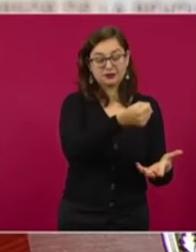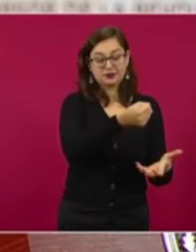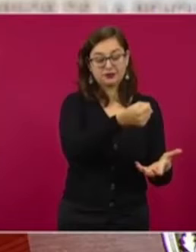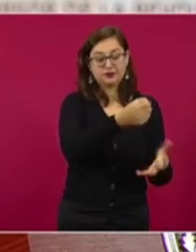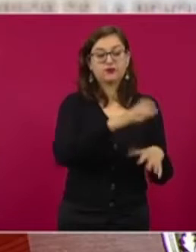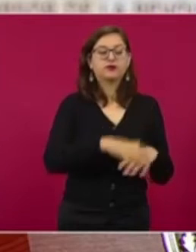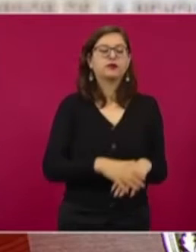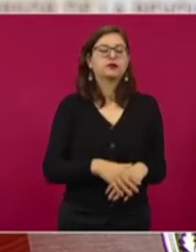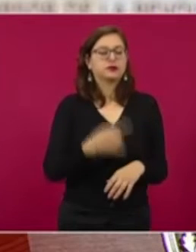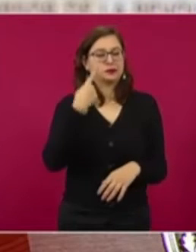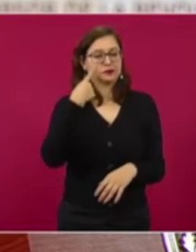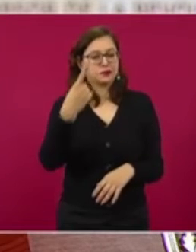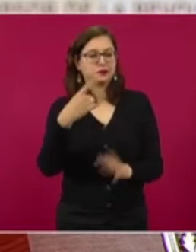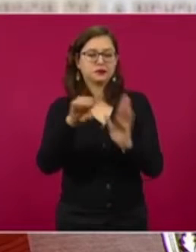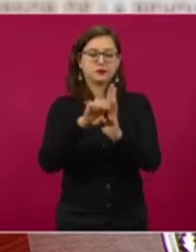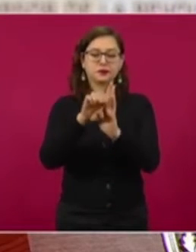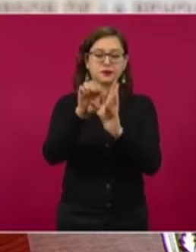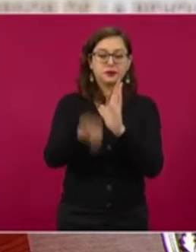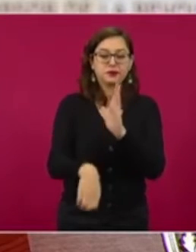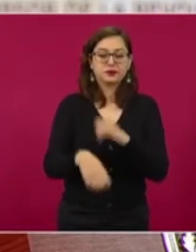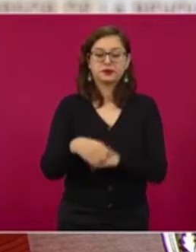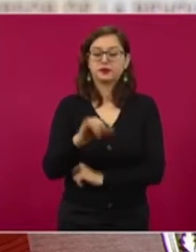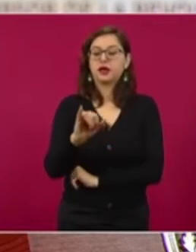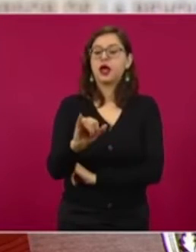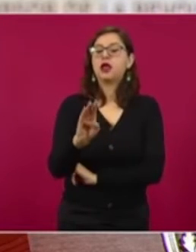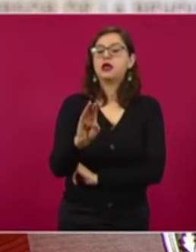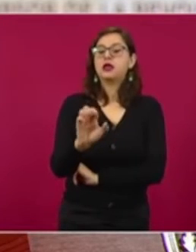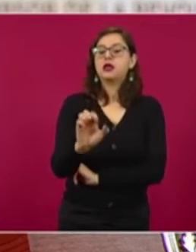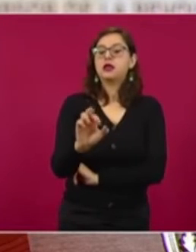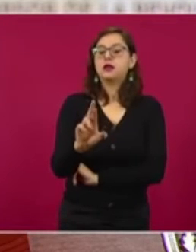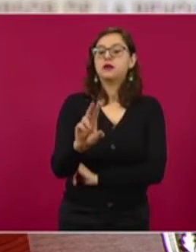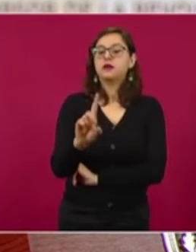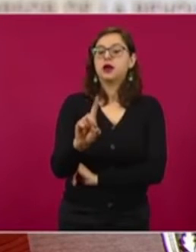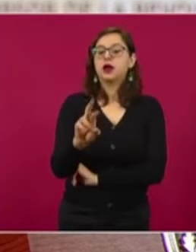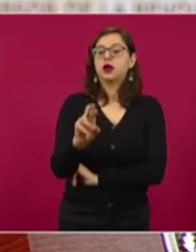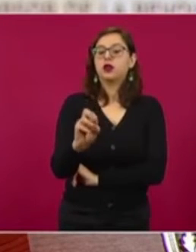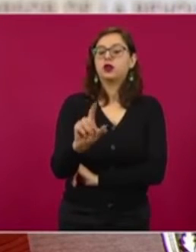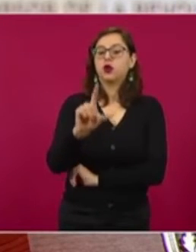Por ejemplo, en el caso de Iberdrola,